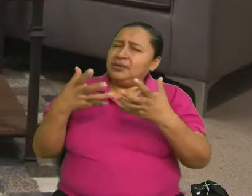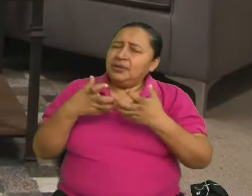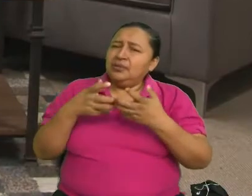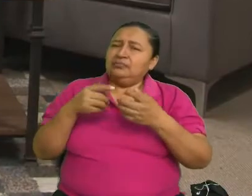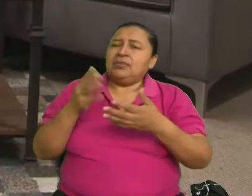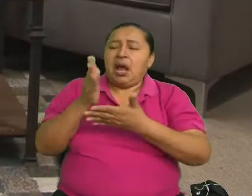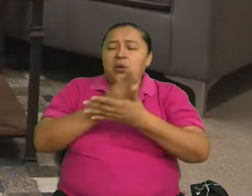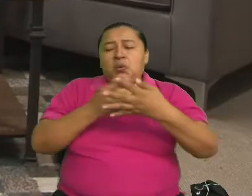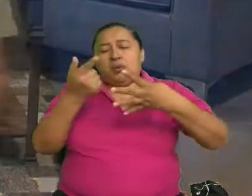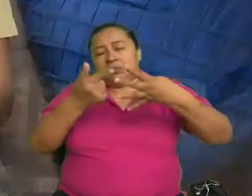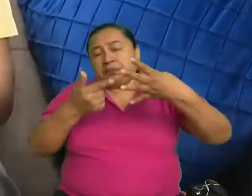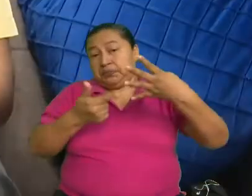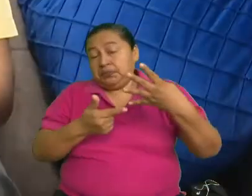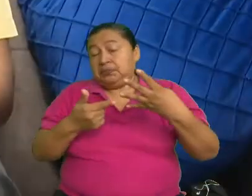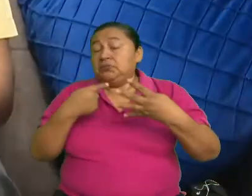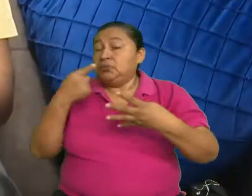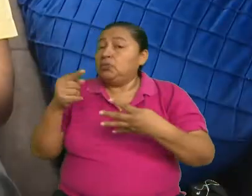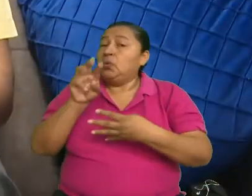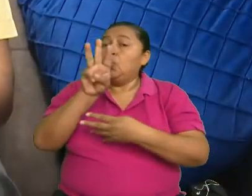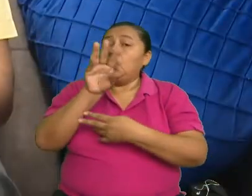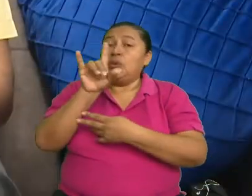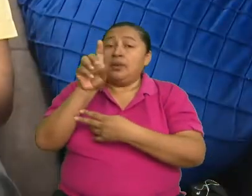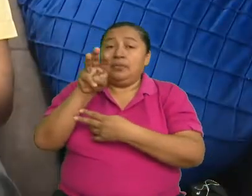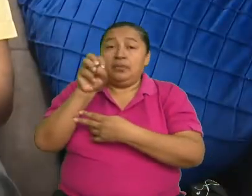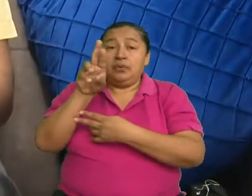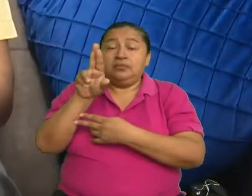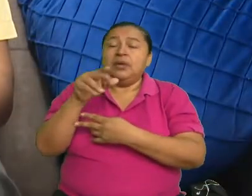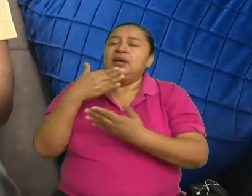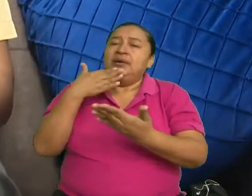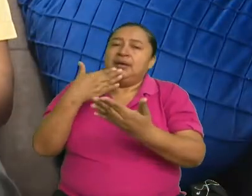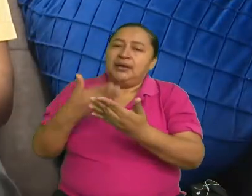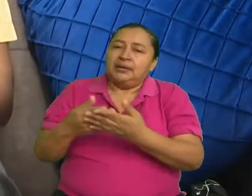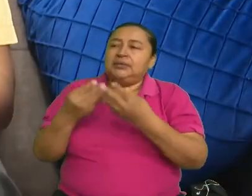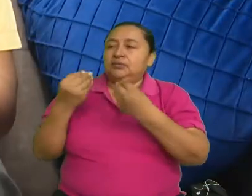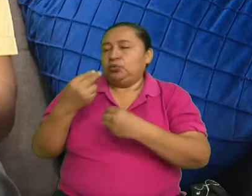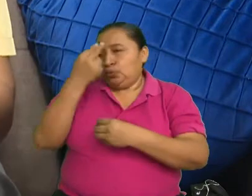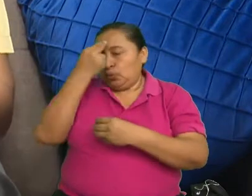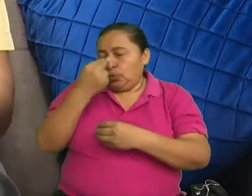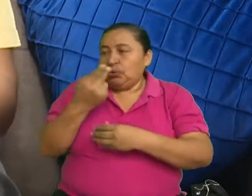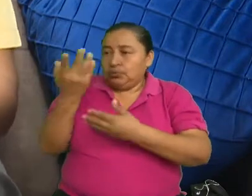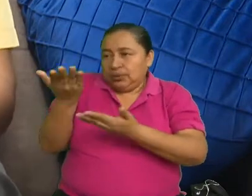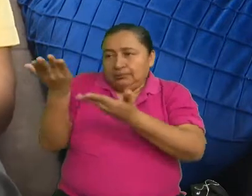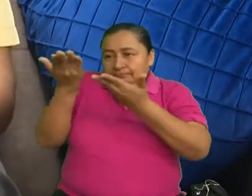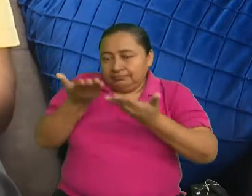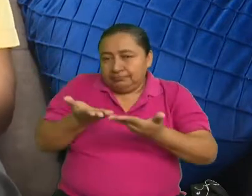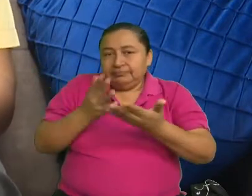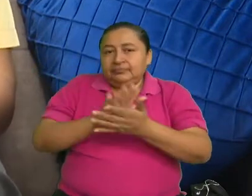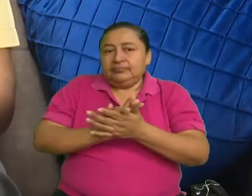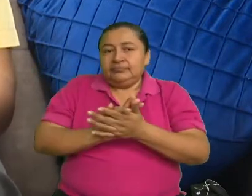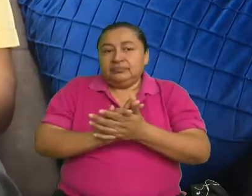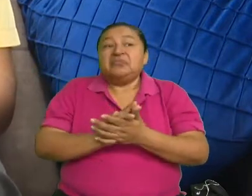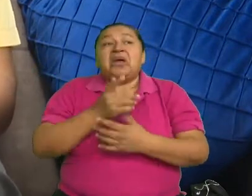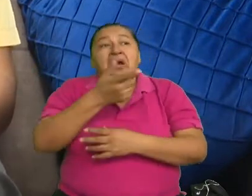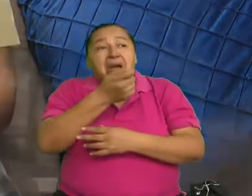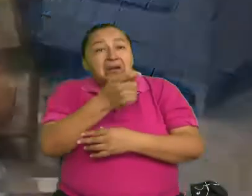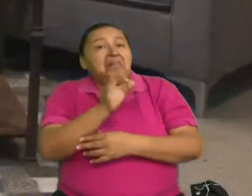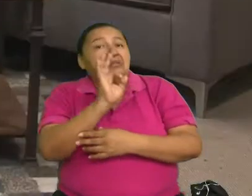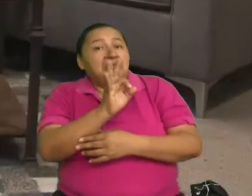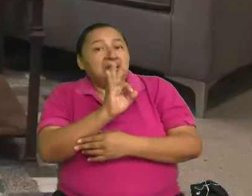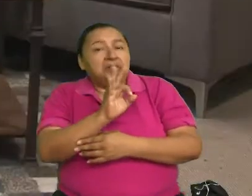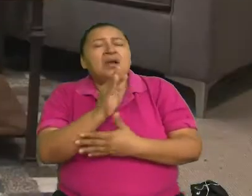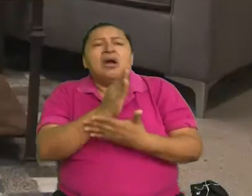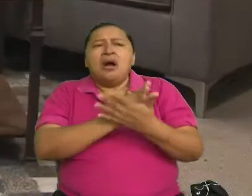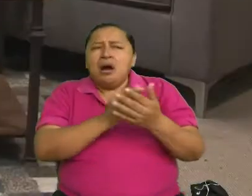Wilmor. En principio, muchísimas gracias, el honor que nos da siempre sus opiniones. El canal también está bien. Hay